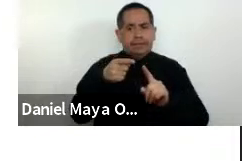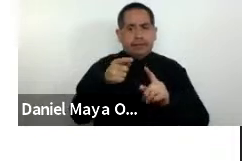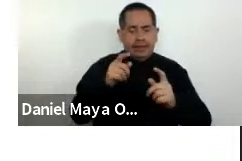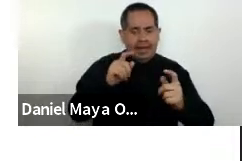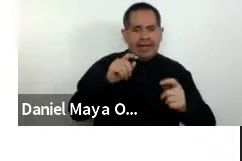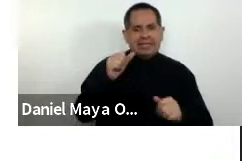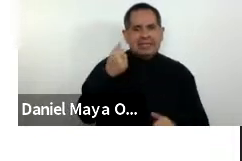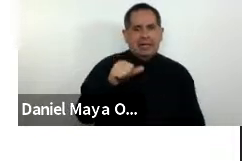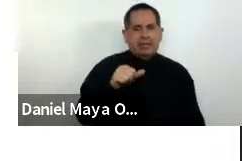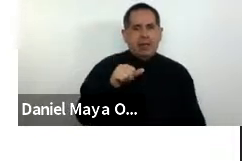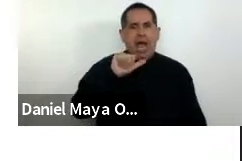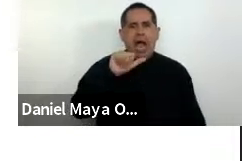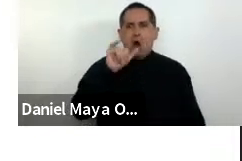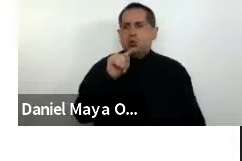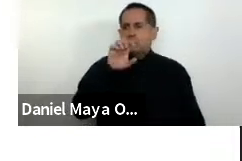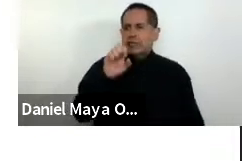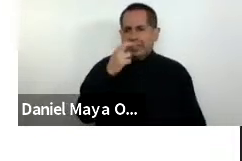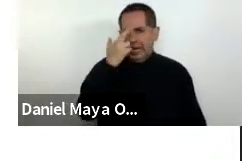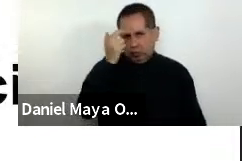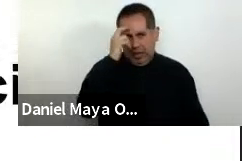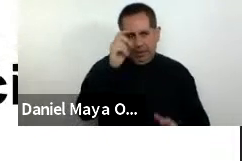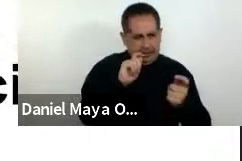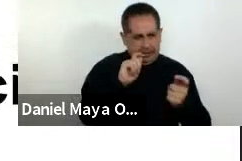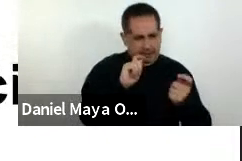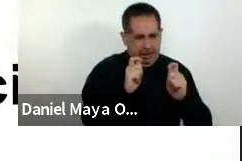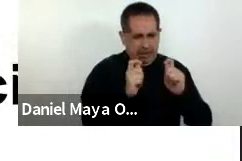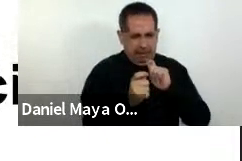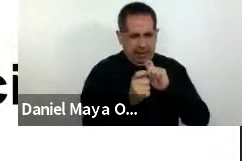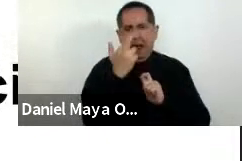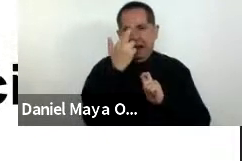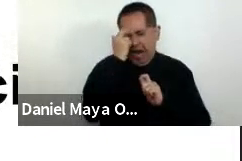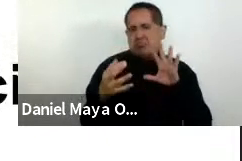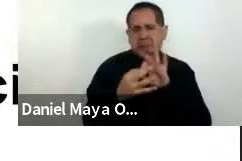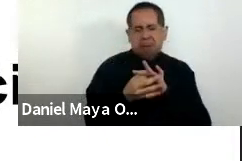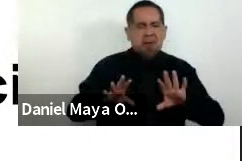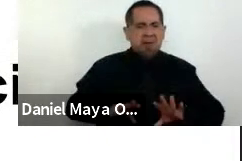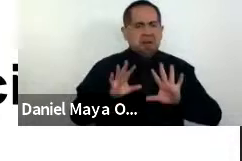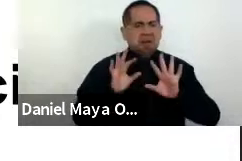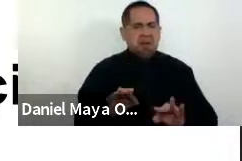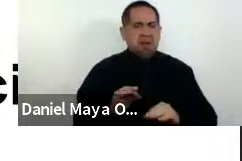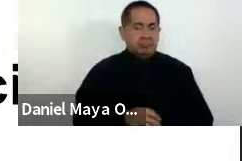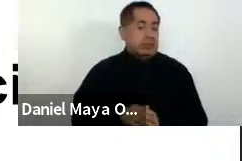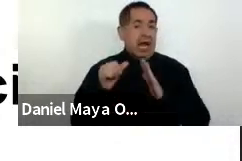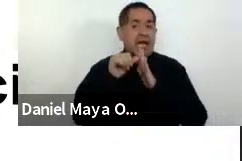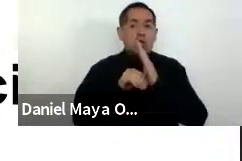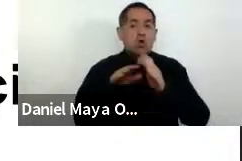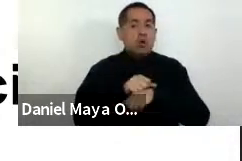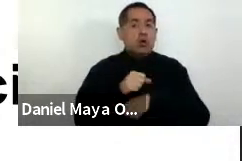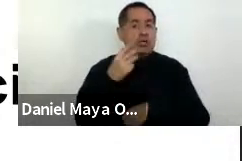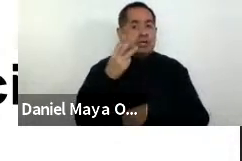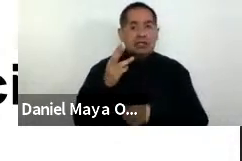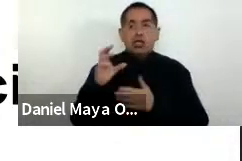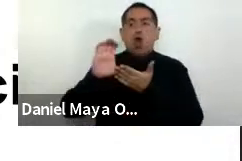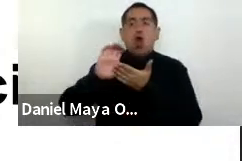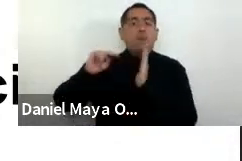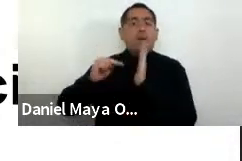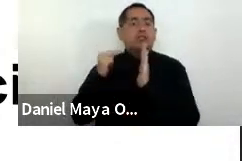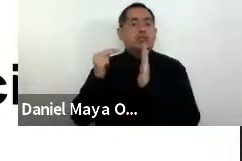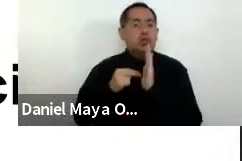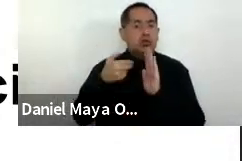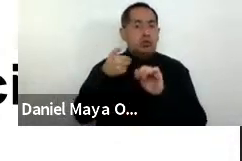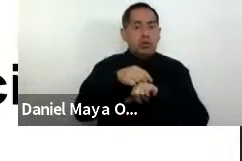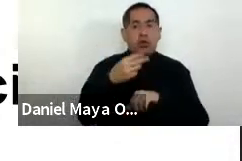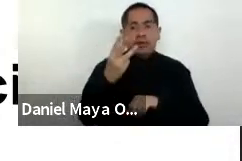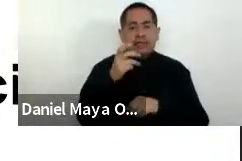ajustes razonables. Y precisamente es que el artículo 3º precisamente de la Convención antecitada habla del acceso